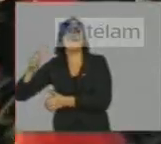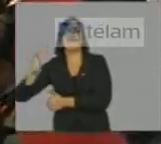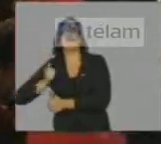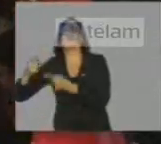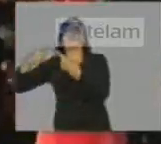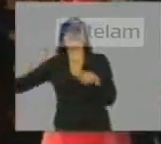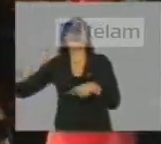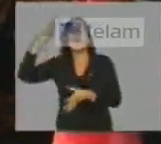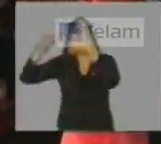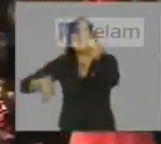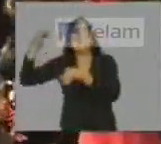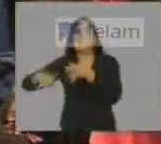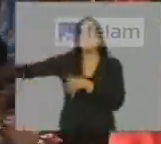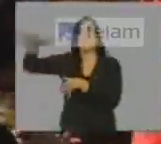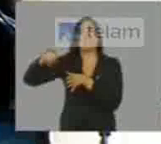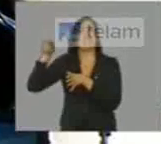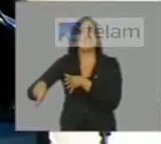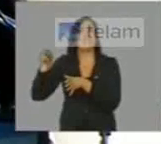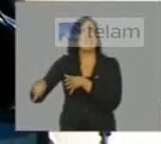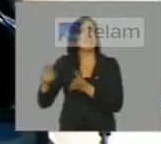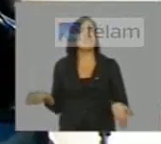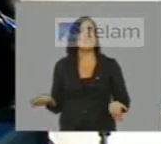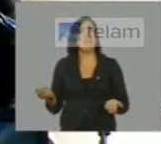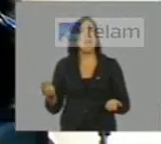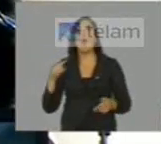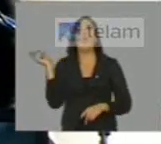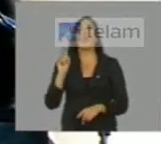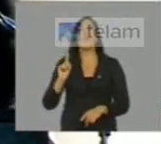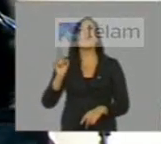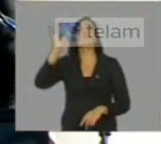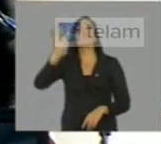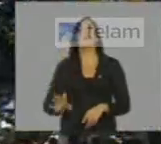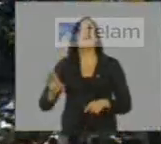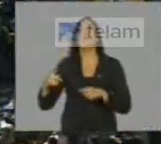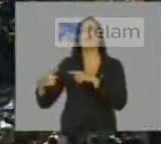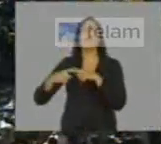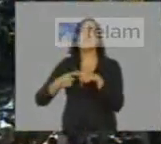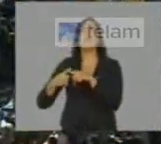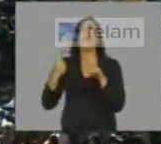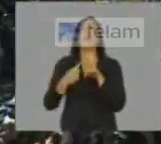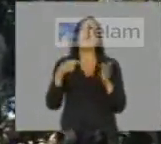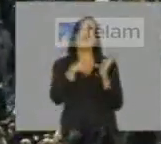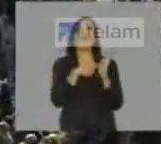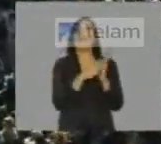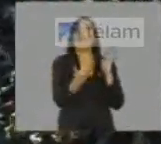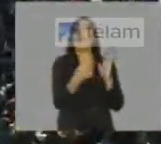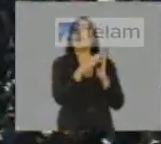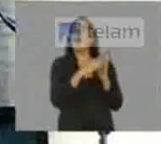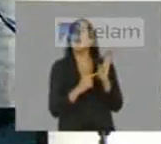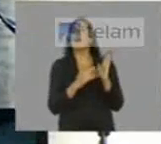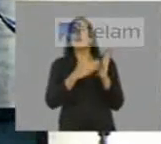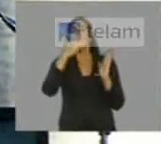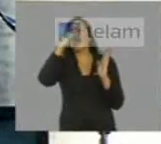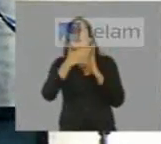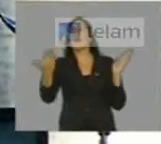Entonces, no se trata solamente de una disputa o una cuestión de carácter constitucional, no